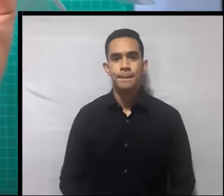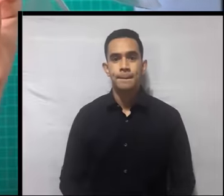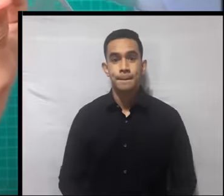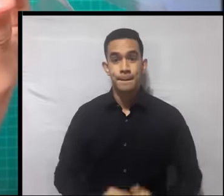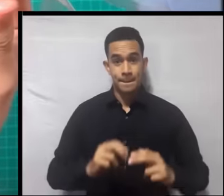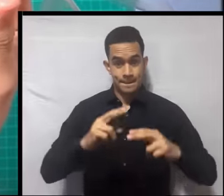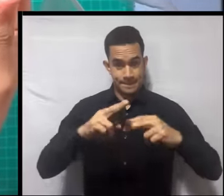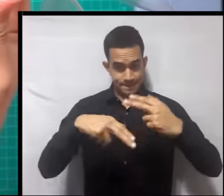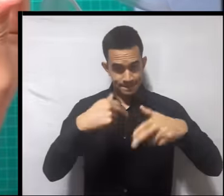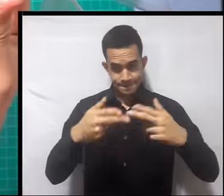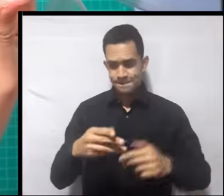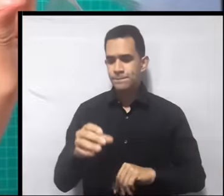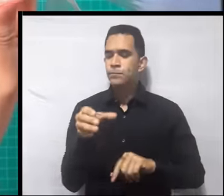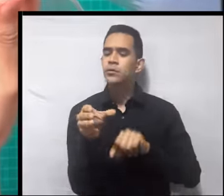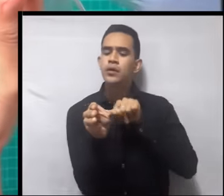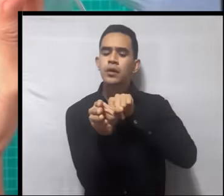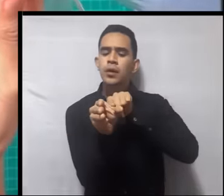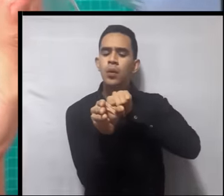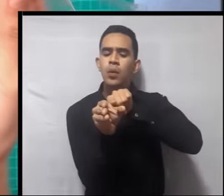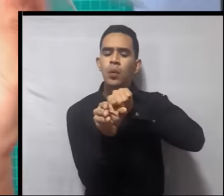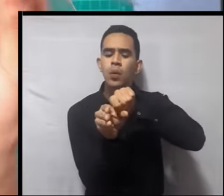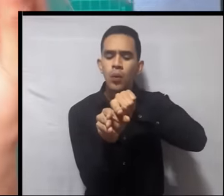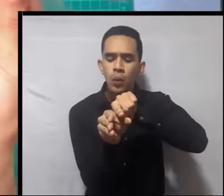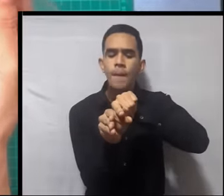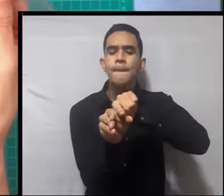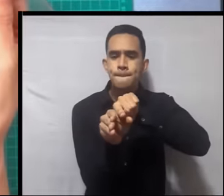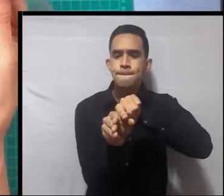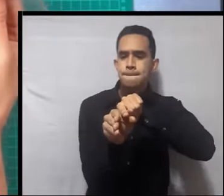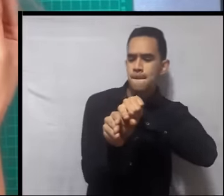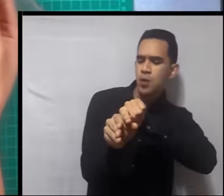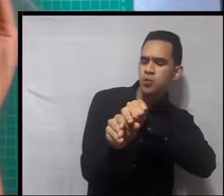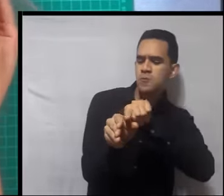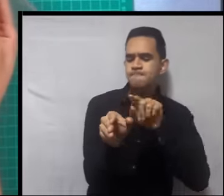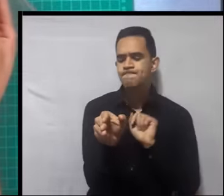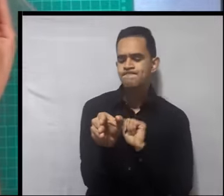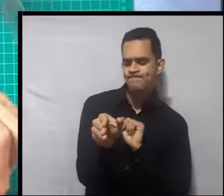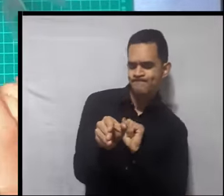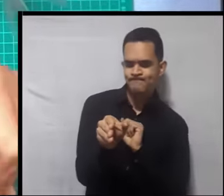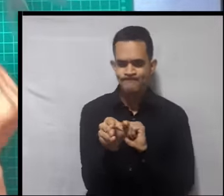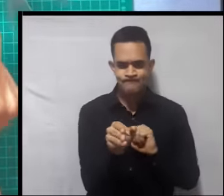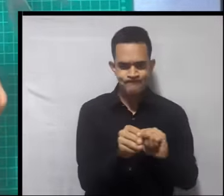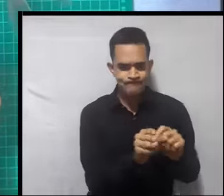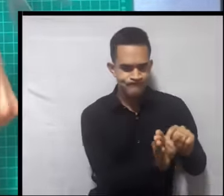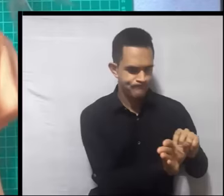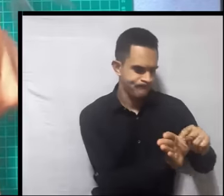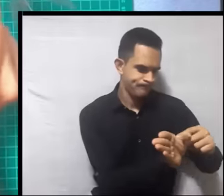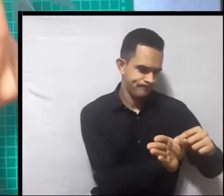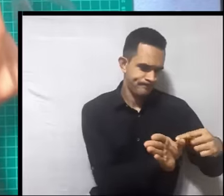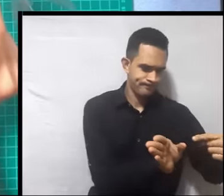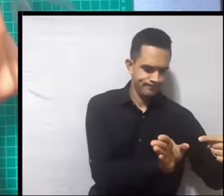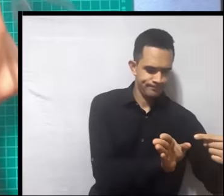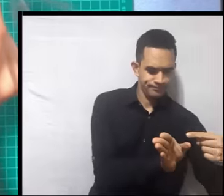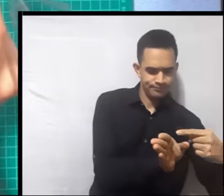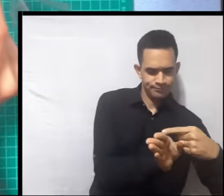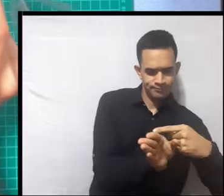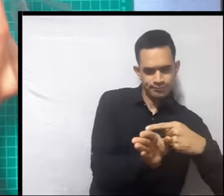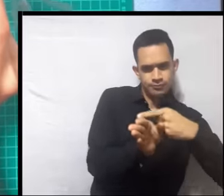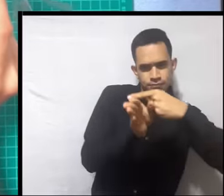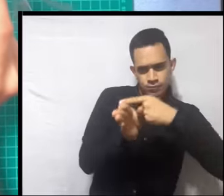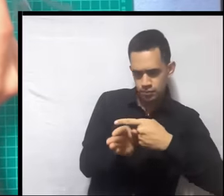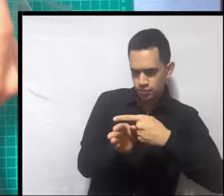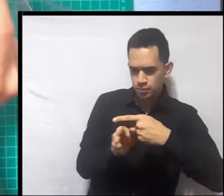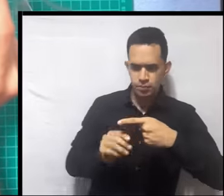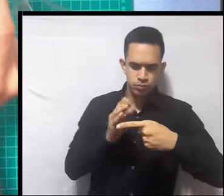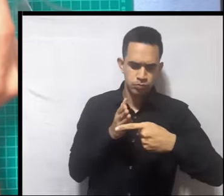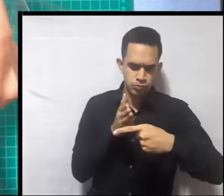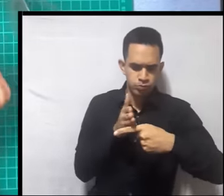Después, marcaremos en donde se realizarán cortes en el palillo. Colocaremos el palillo sobre el carrito, dejando un espacio